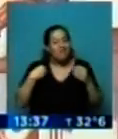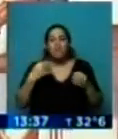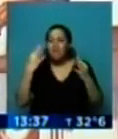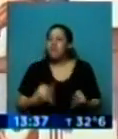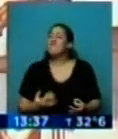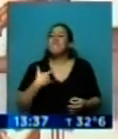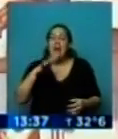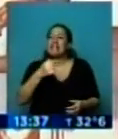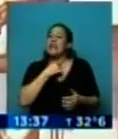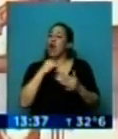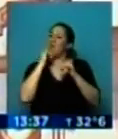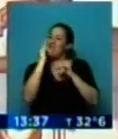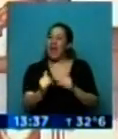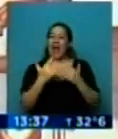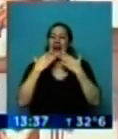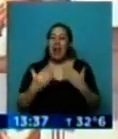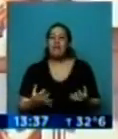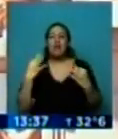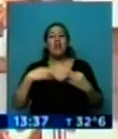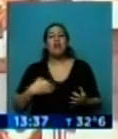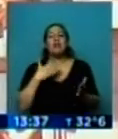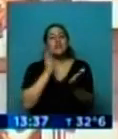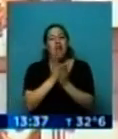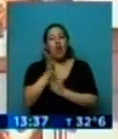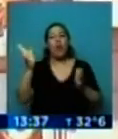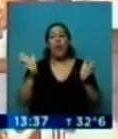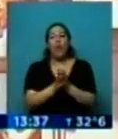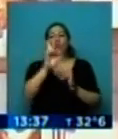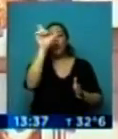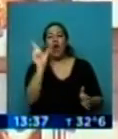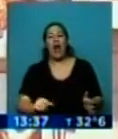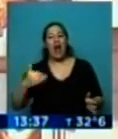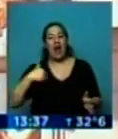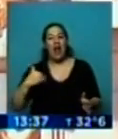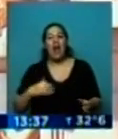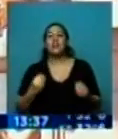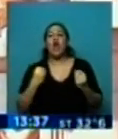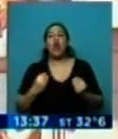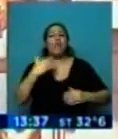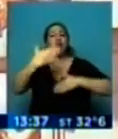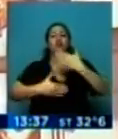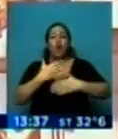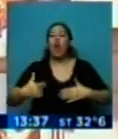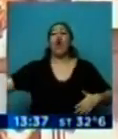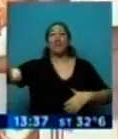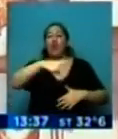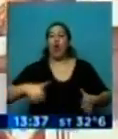agradecer porque tenemos que seguir juntos. Esta Argentina la construimos